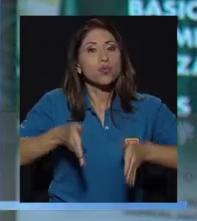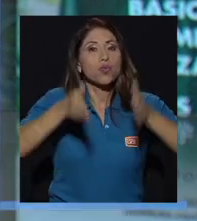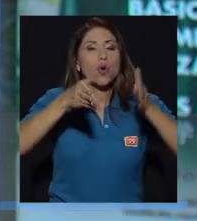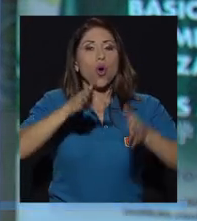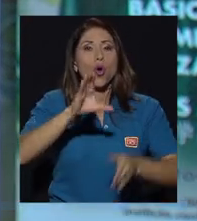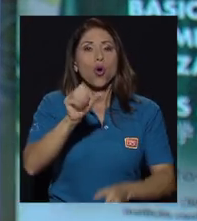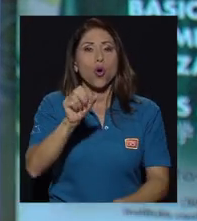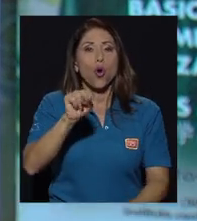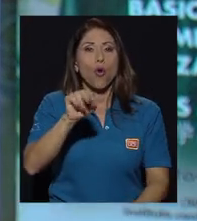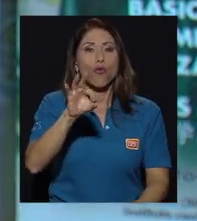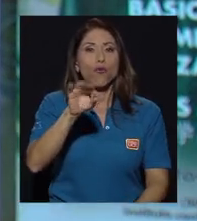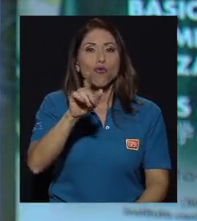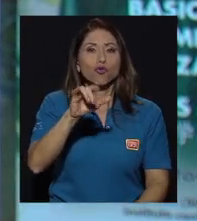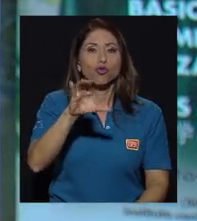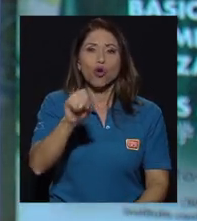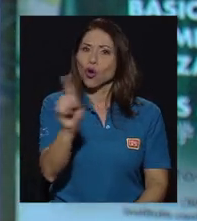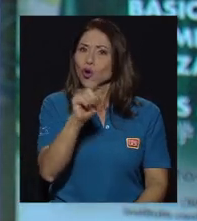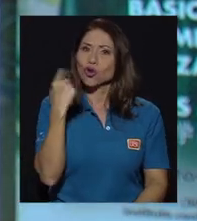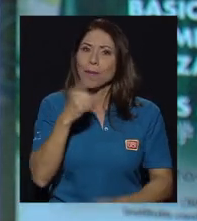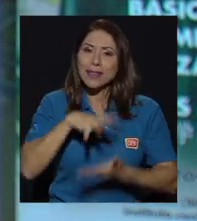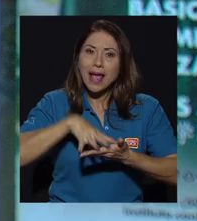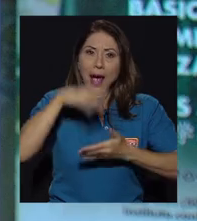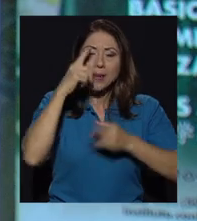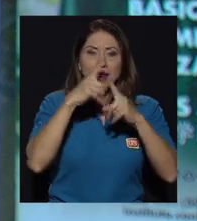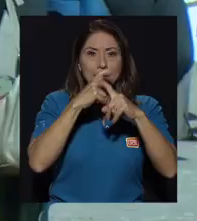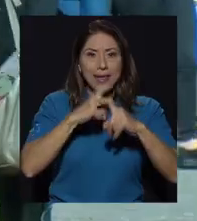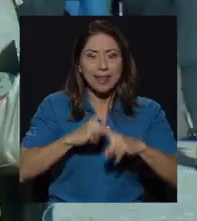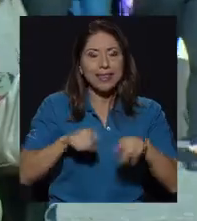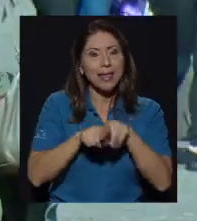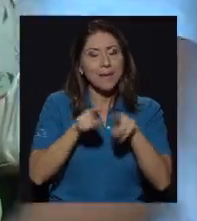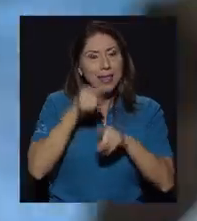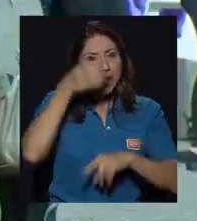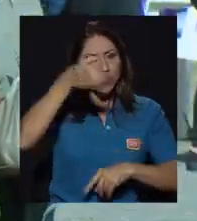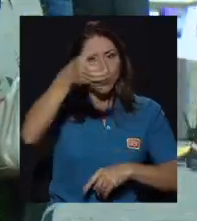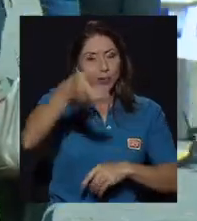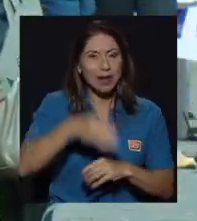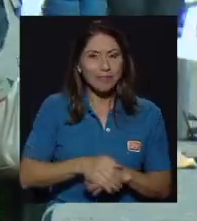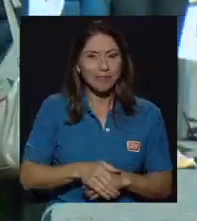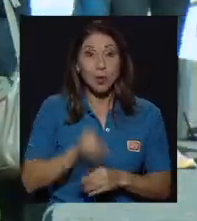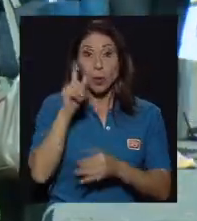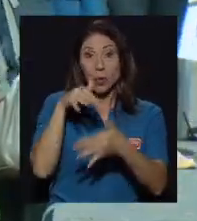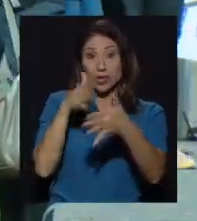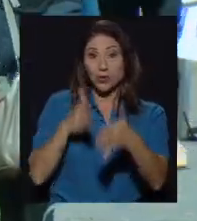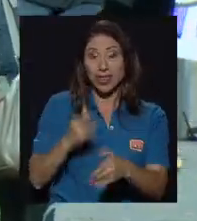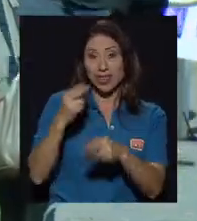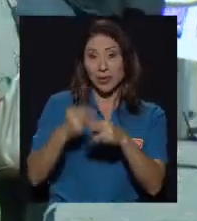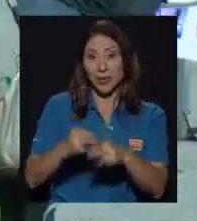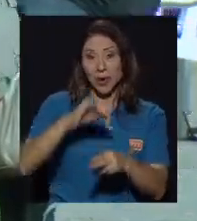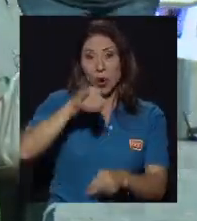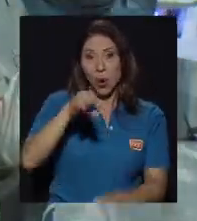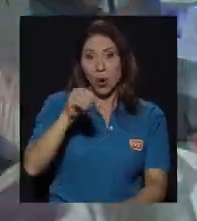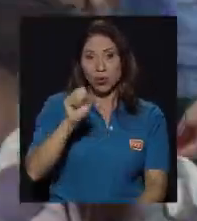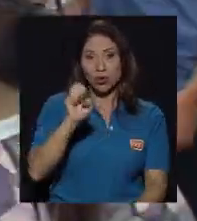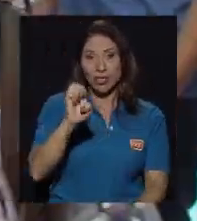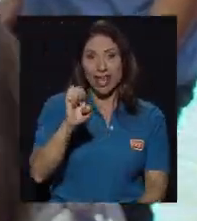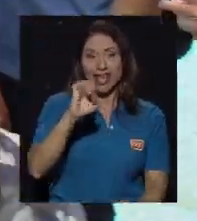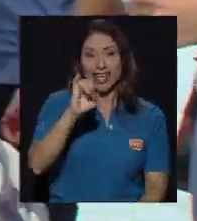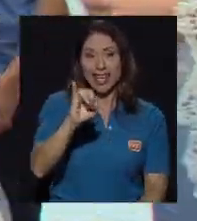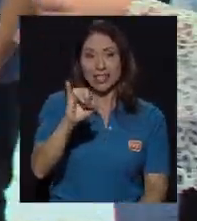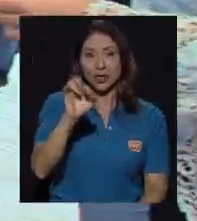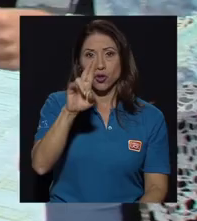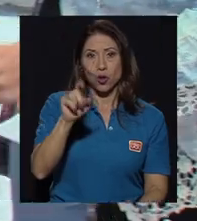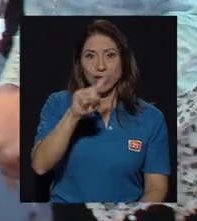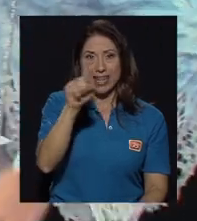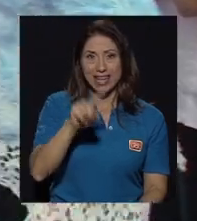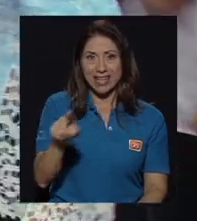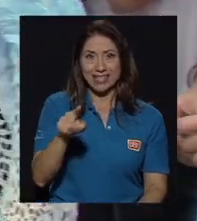el Confucio no es solo el idioma mandarín, sino también un poco de la cultura. Uno de los estudiantes fue José Ignacio Rodríguez, quien este año